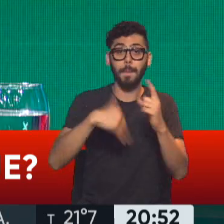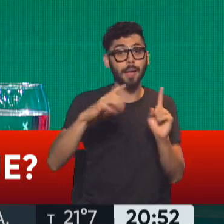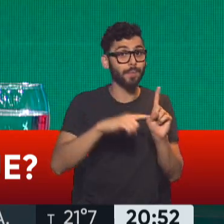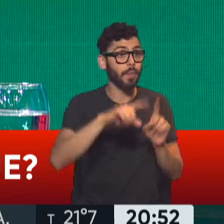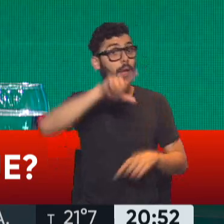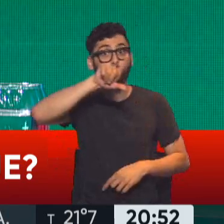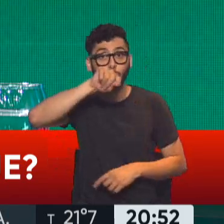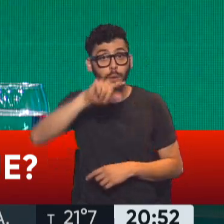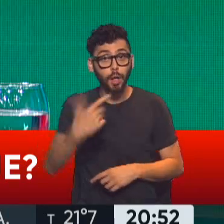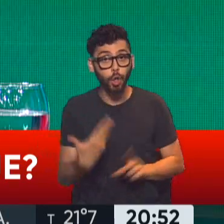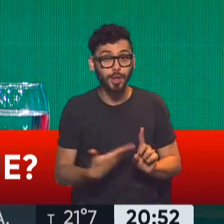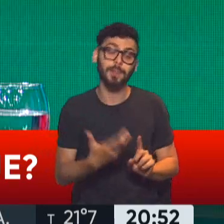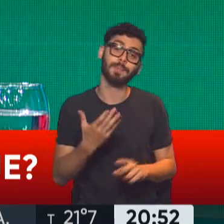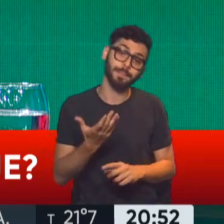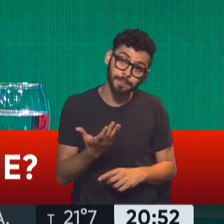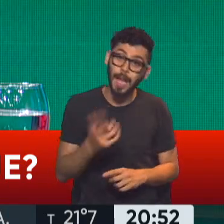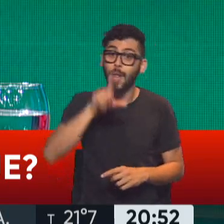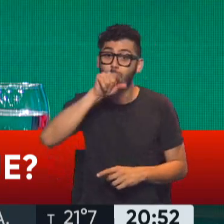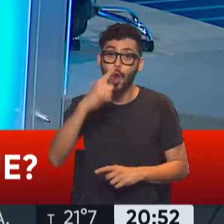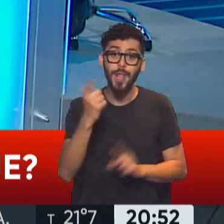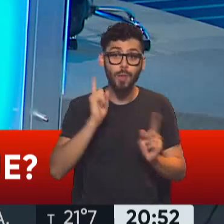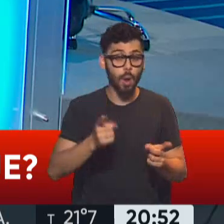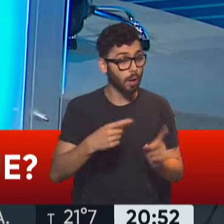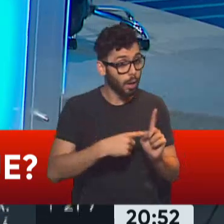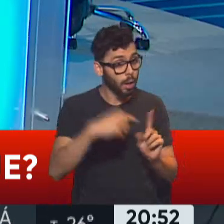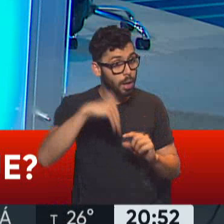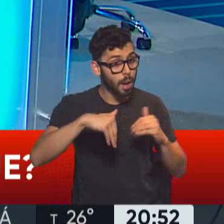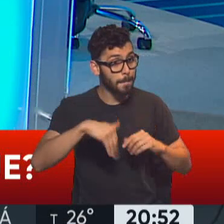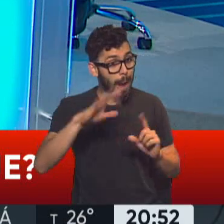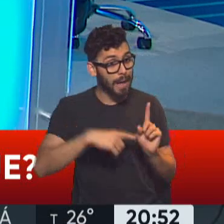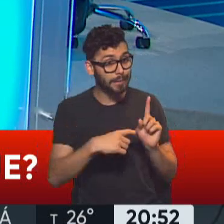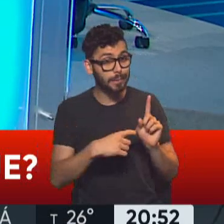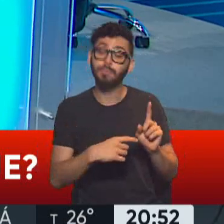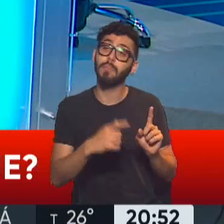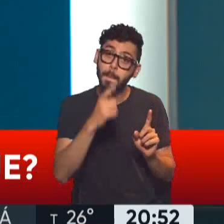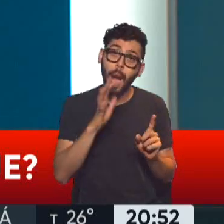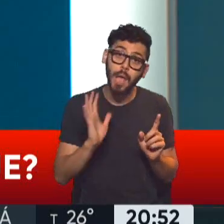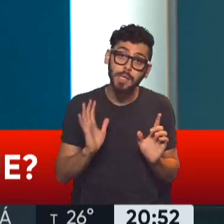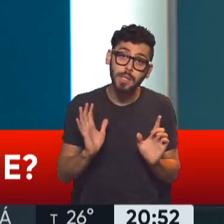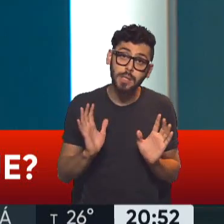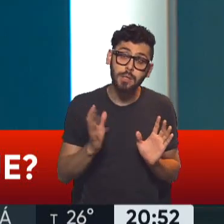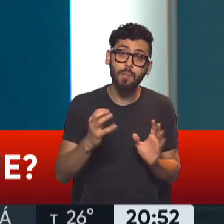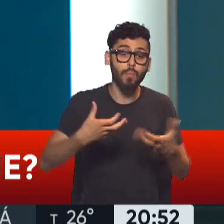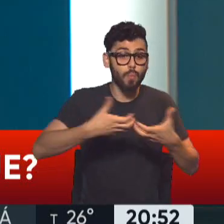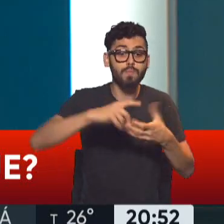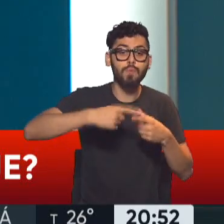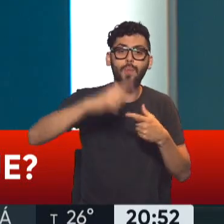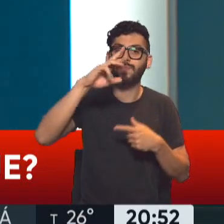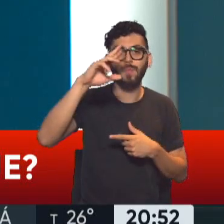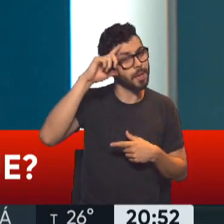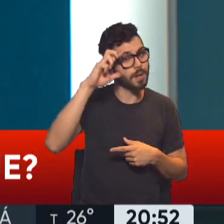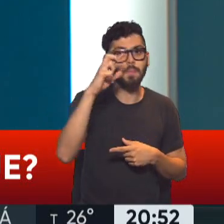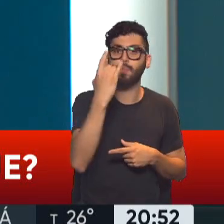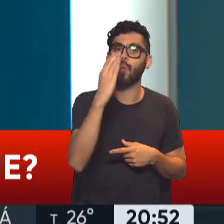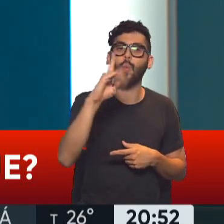Twitter. La puede hacer sin Twitter. Va a la cabeza. Sí, señor, va a la cabeza. Entonces, ¿por qué? Porque el Partido Republicano,